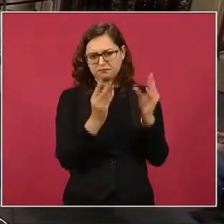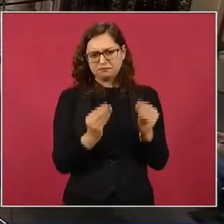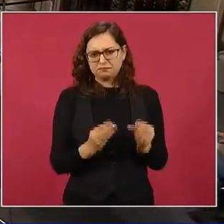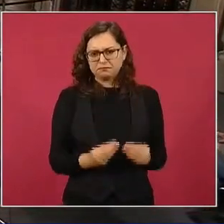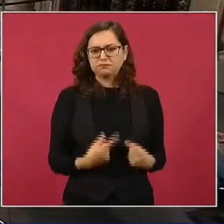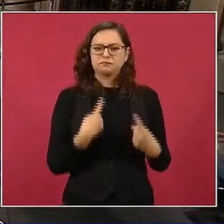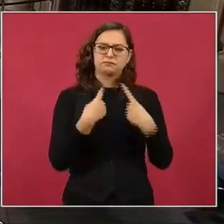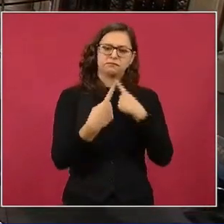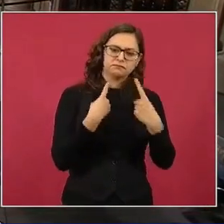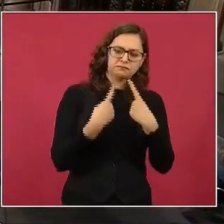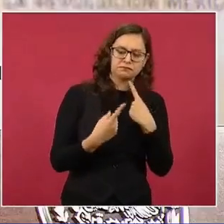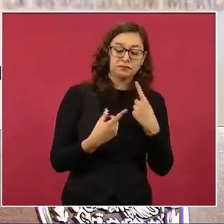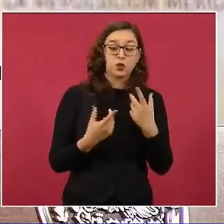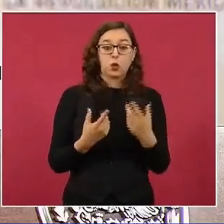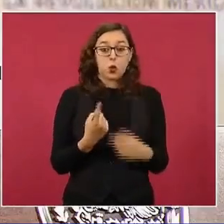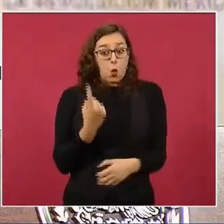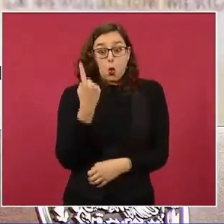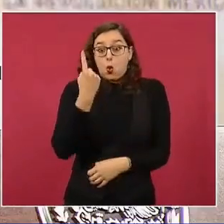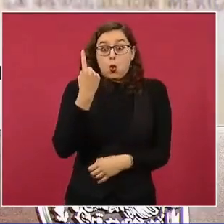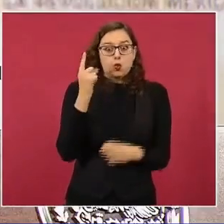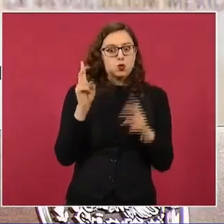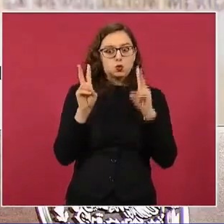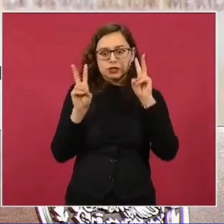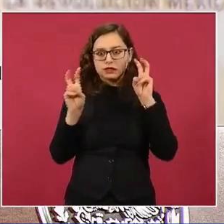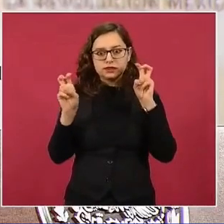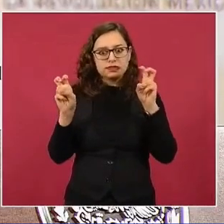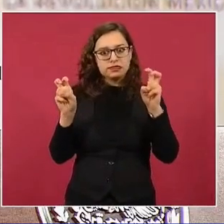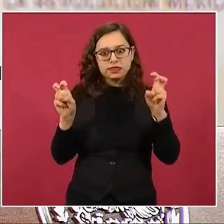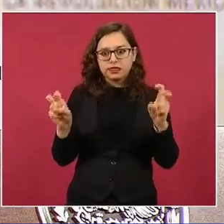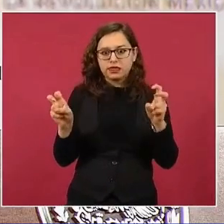No hay ningún tema